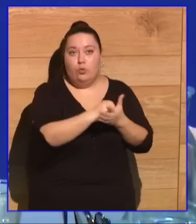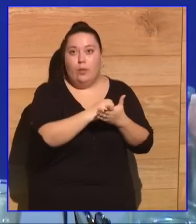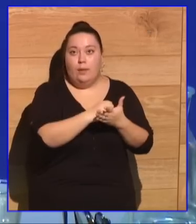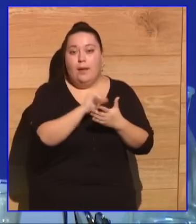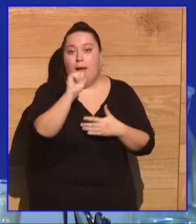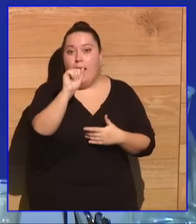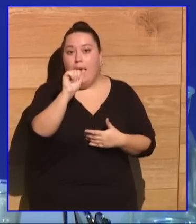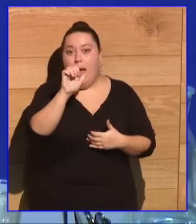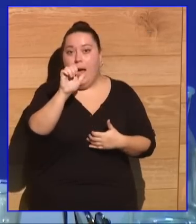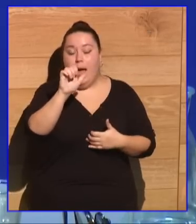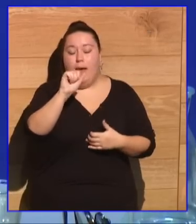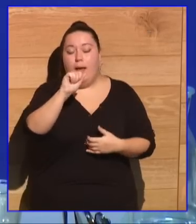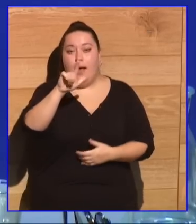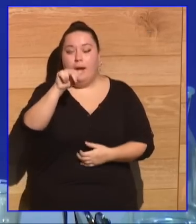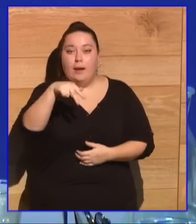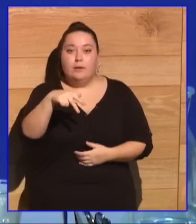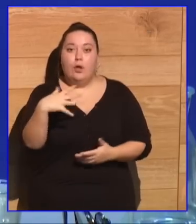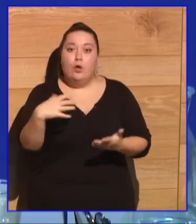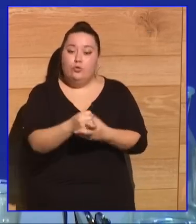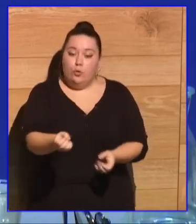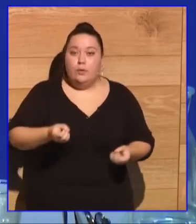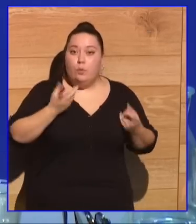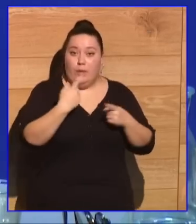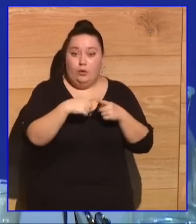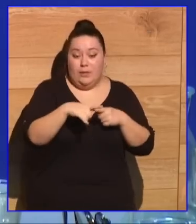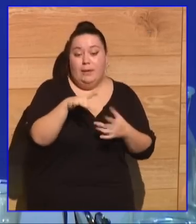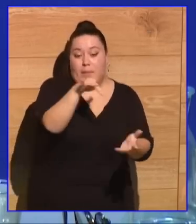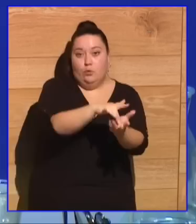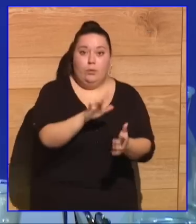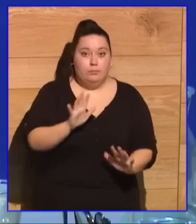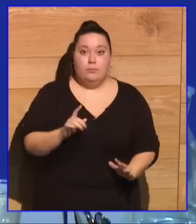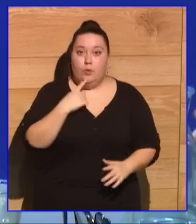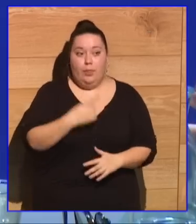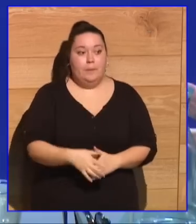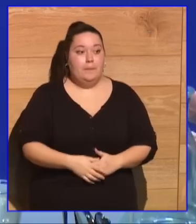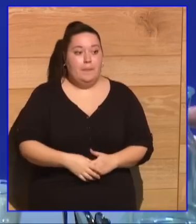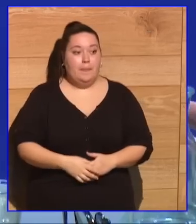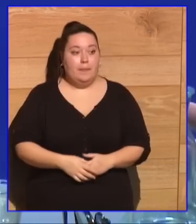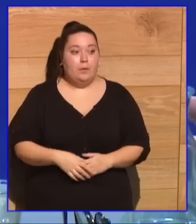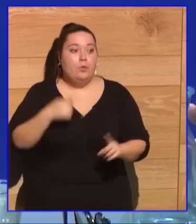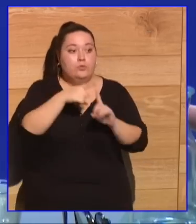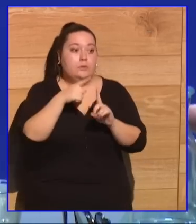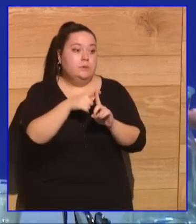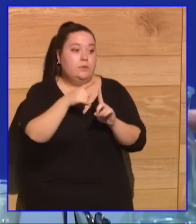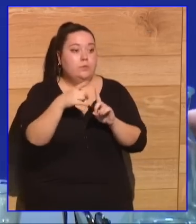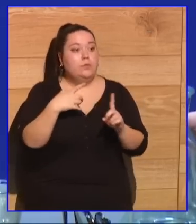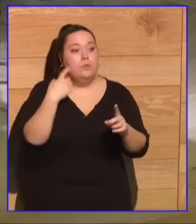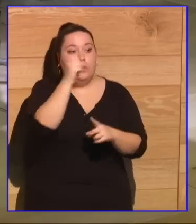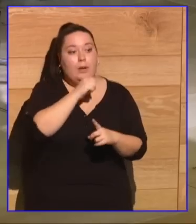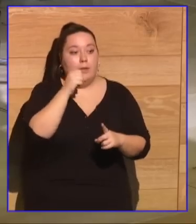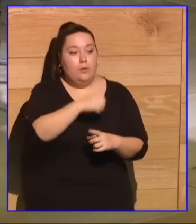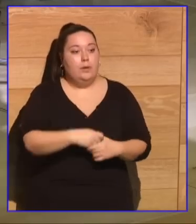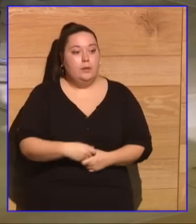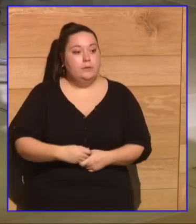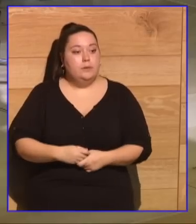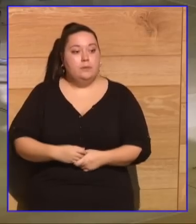Parker te está contando lo que va a ocurrir. Mira, y eso lo he sacado hace utilizando también algunas de las canciones un que suenan tecladito.